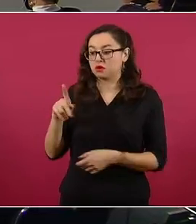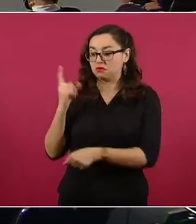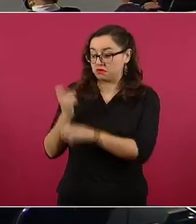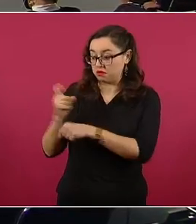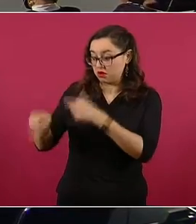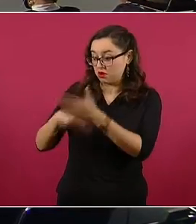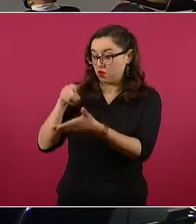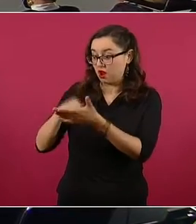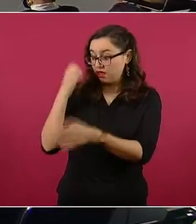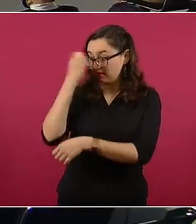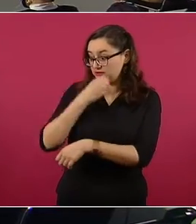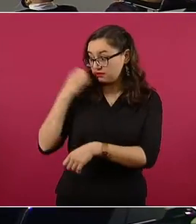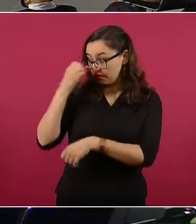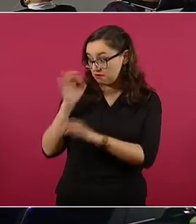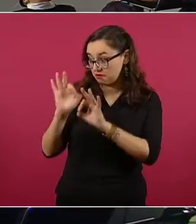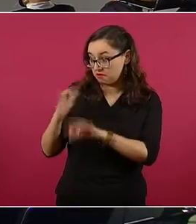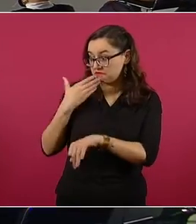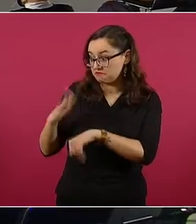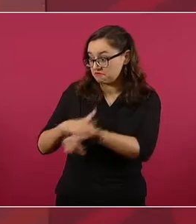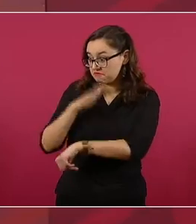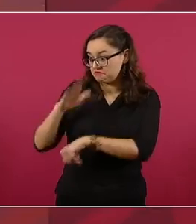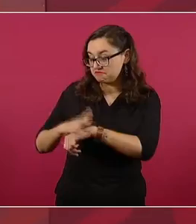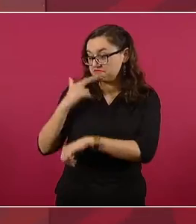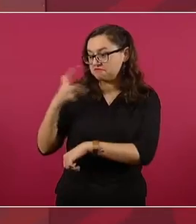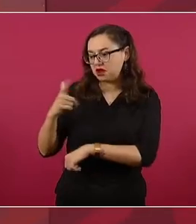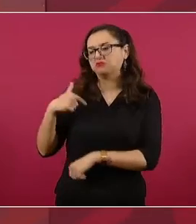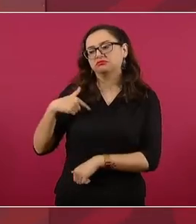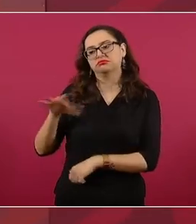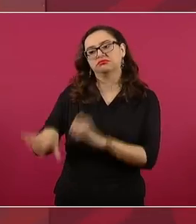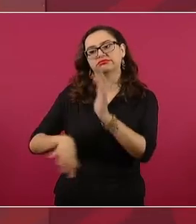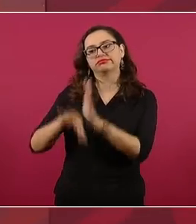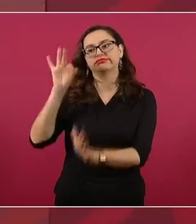él. Y a él lo propuse.